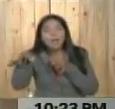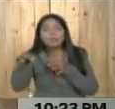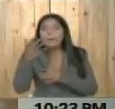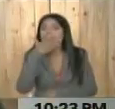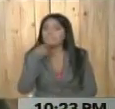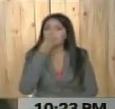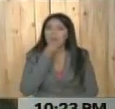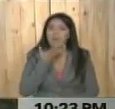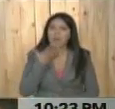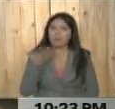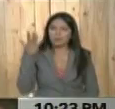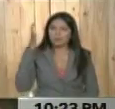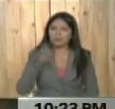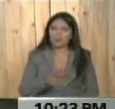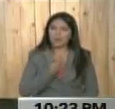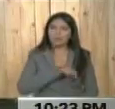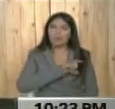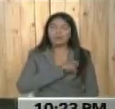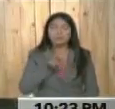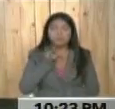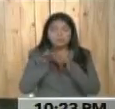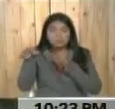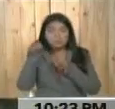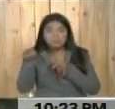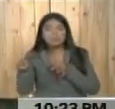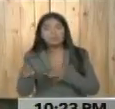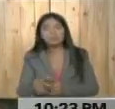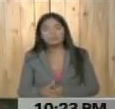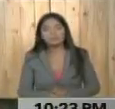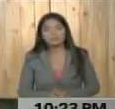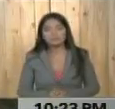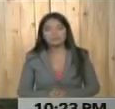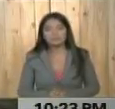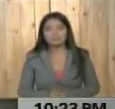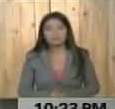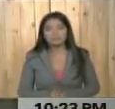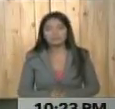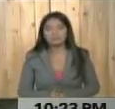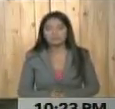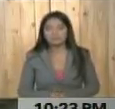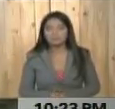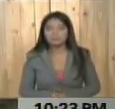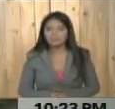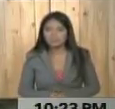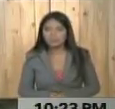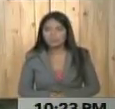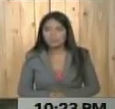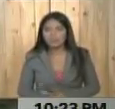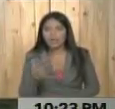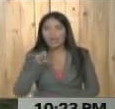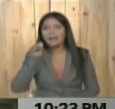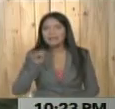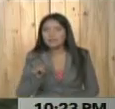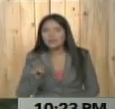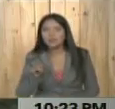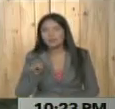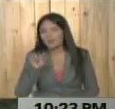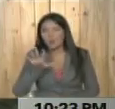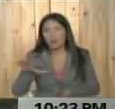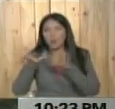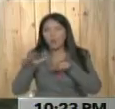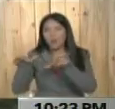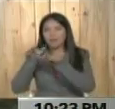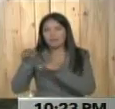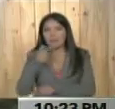pues. Además, en el estrecho de Gibraltar, con dos marecitos que tenemos, y en el sur de Andalucía.